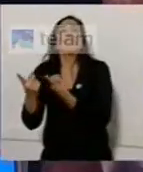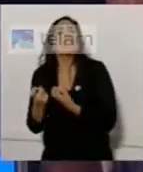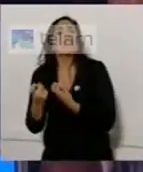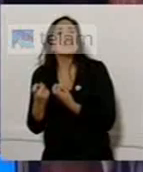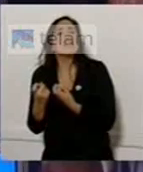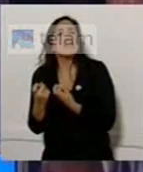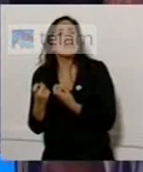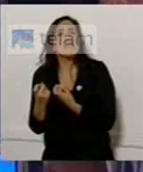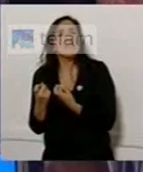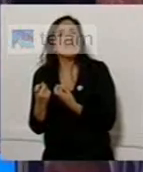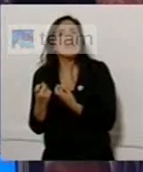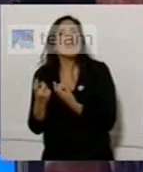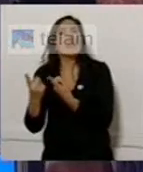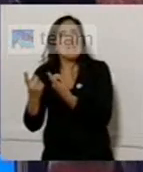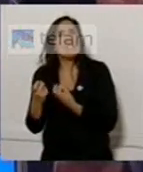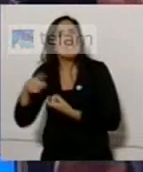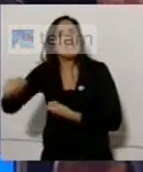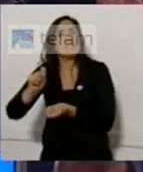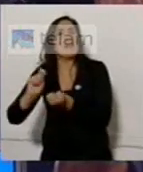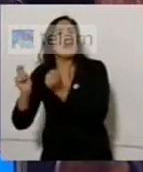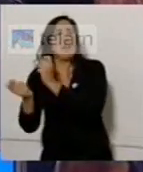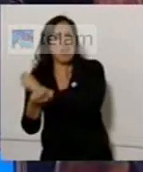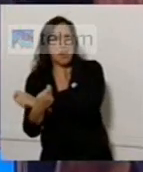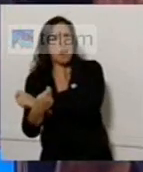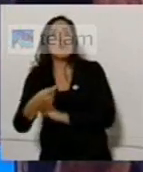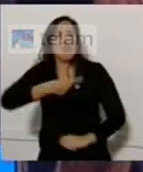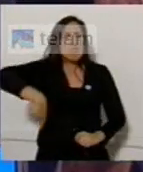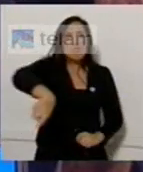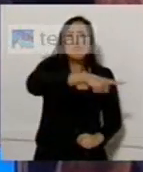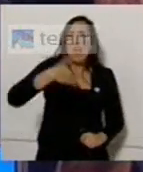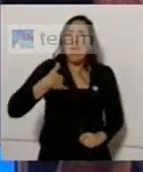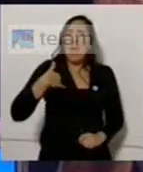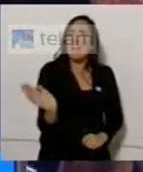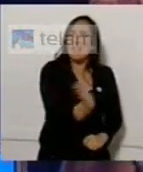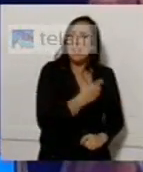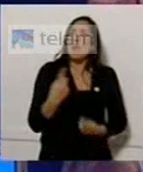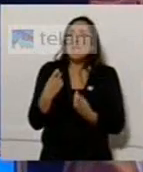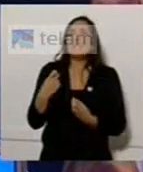que necesita y que los argentinos necesitamos que sea democratizado.